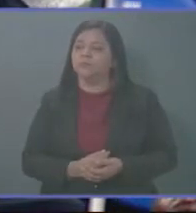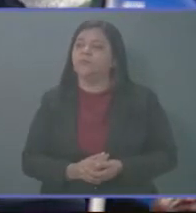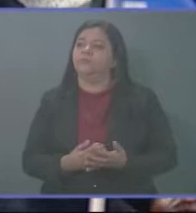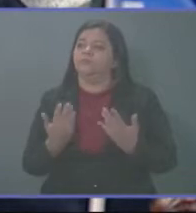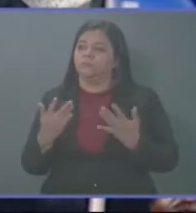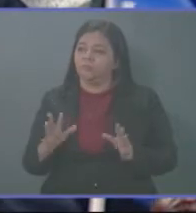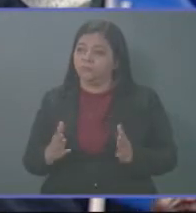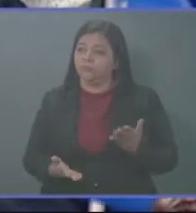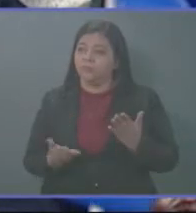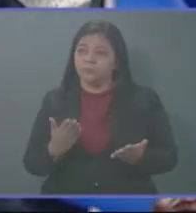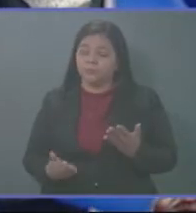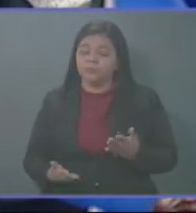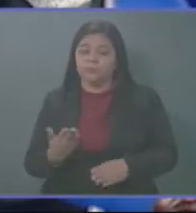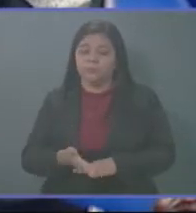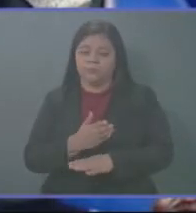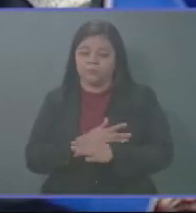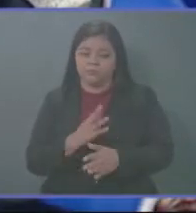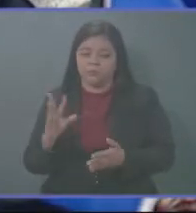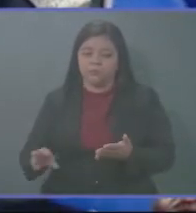habría establecido